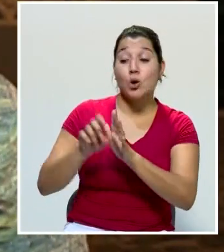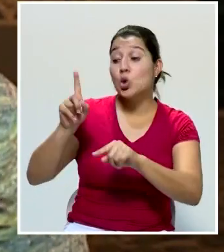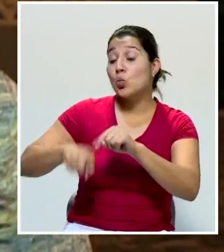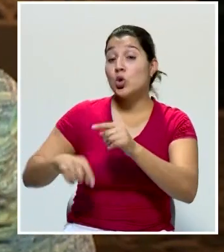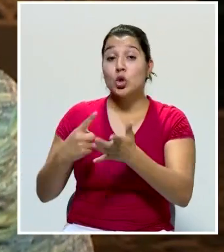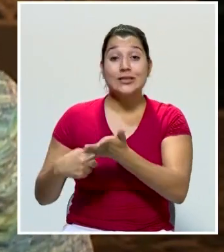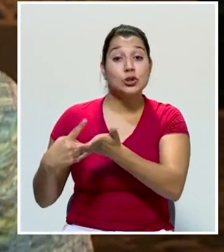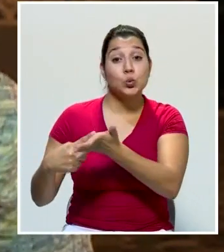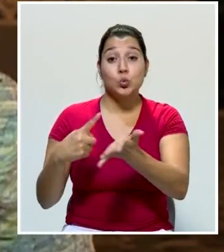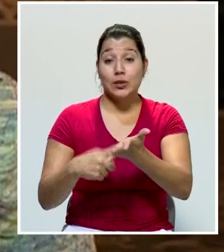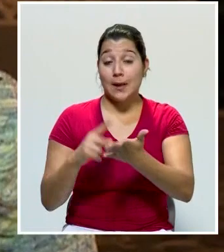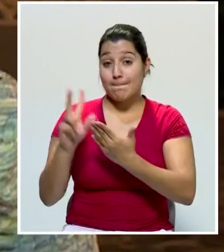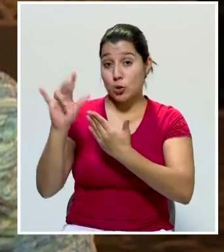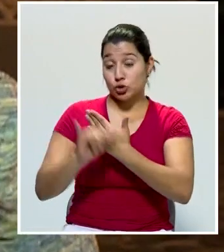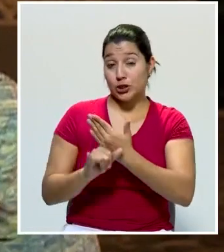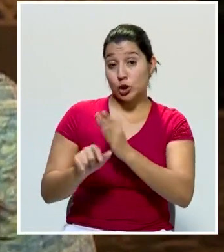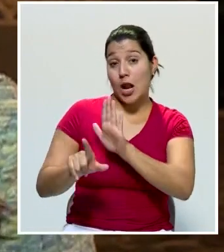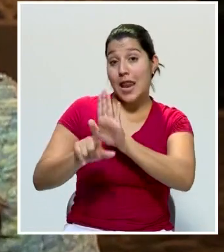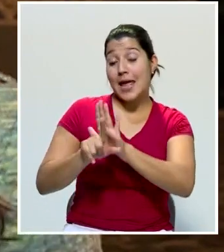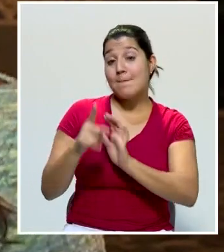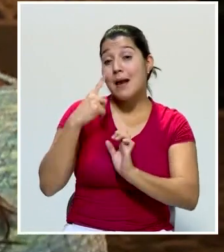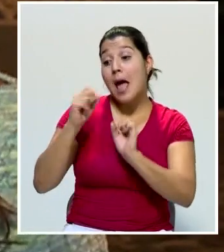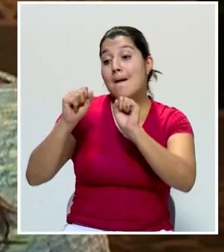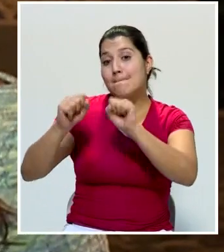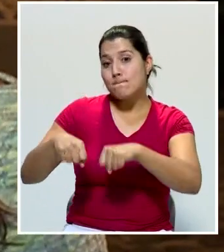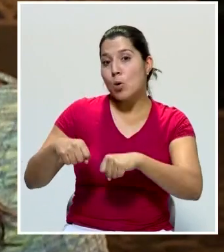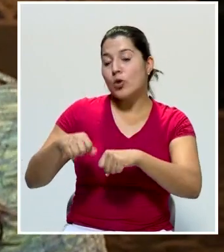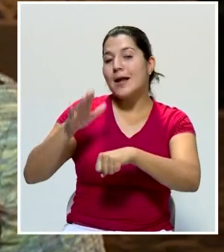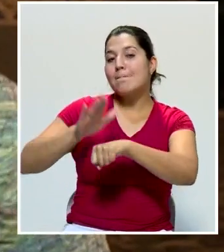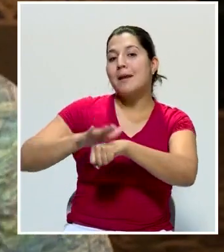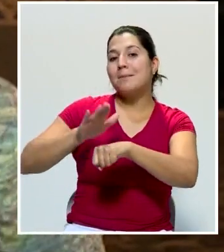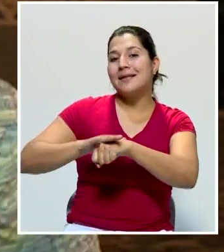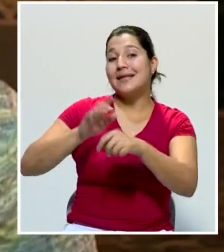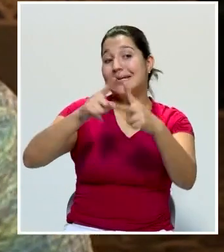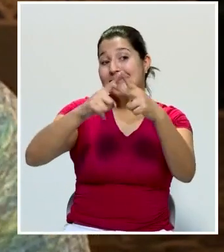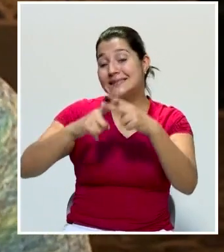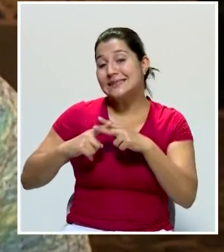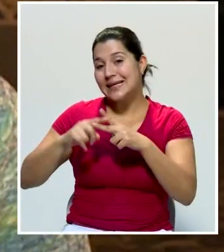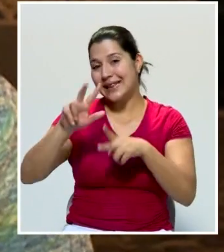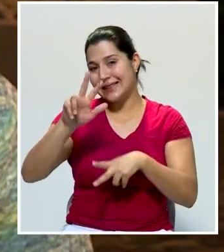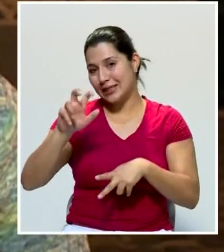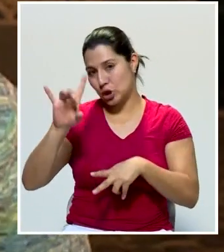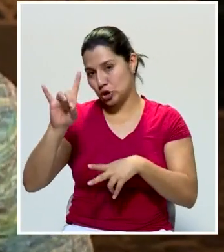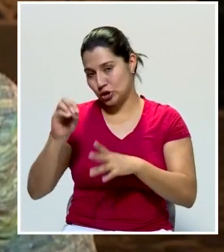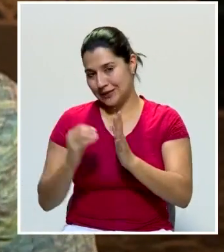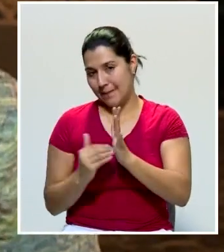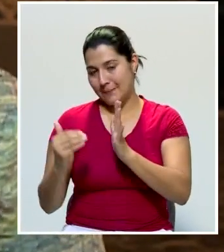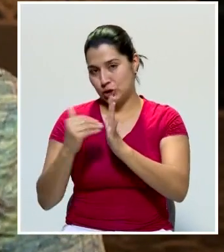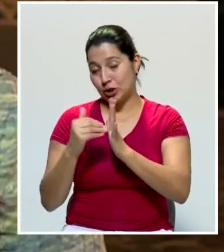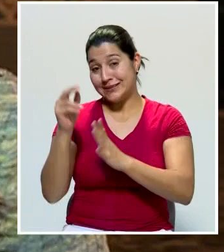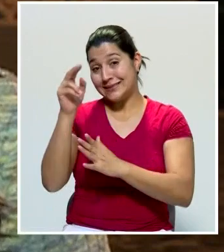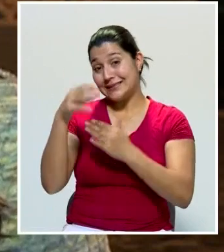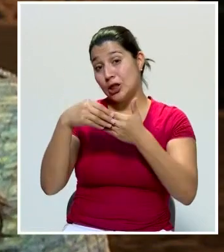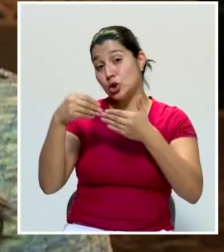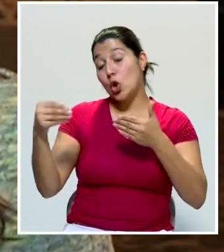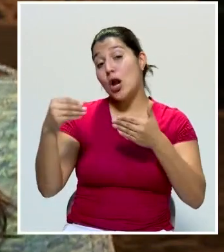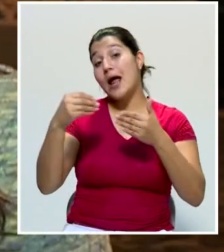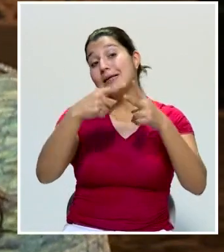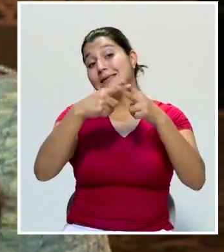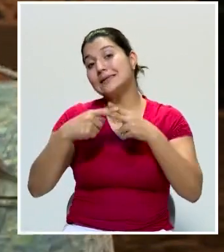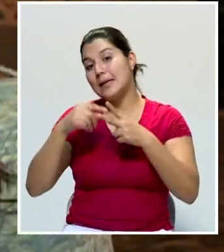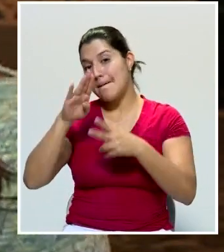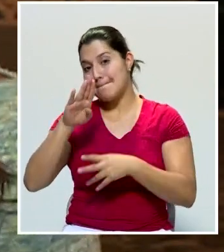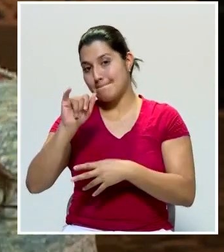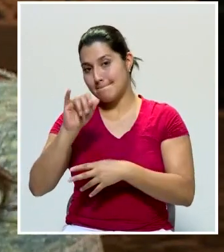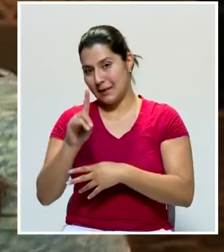proyecto de ley para darle al Estado 380 millones de dólares por un crédito del BID.